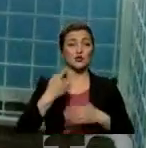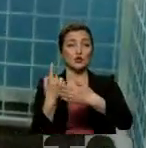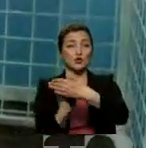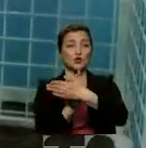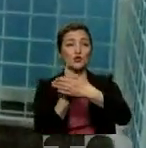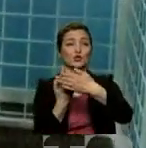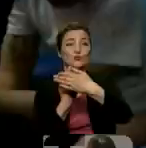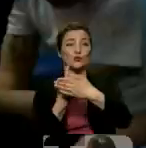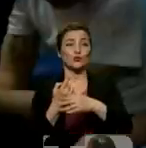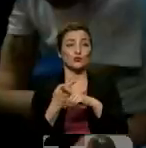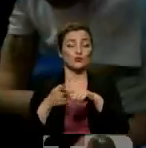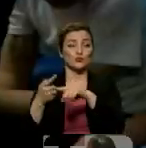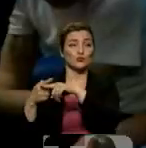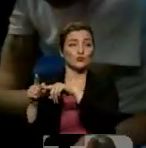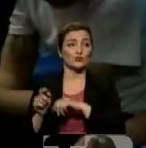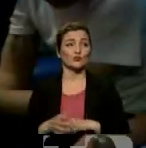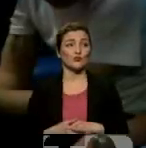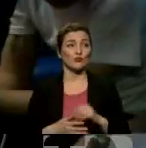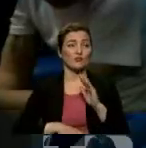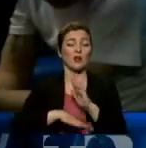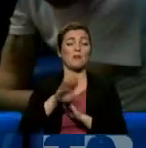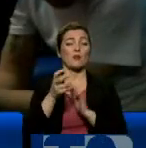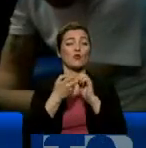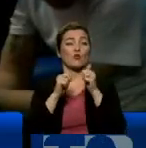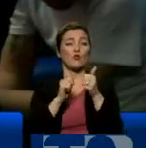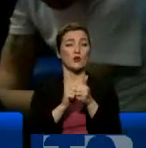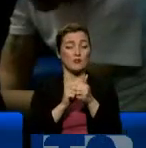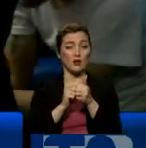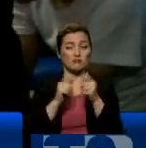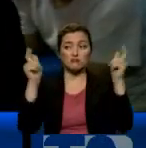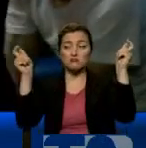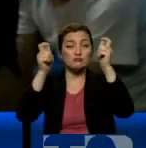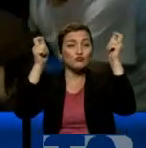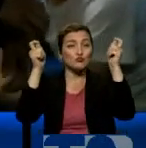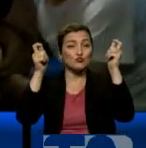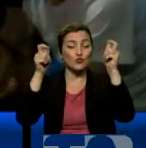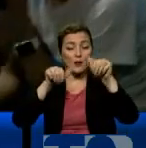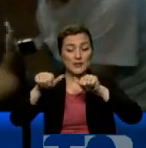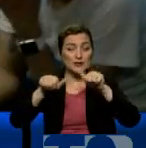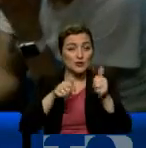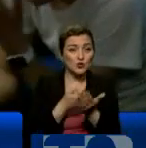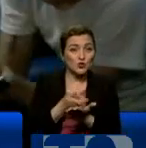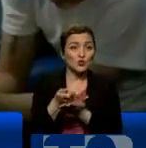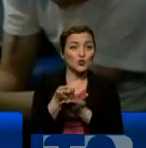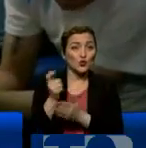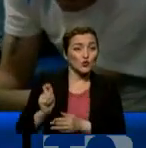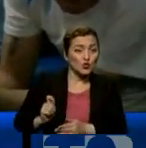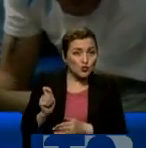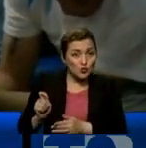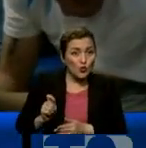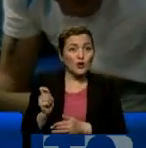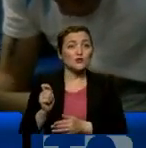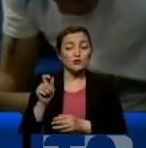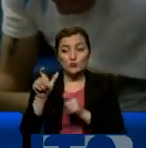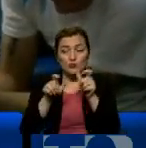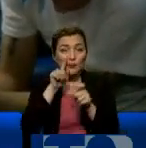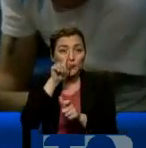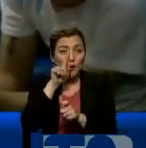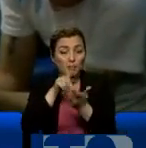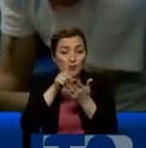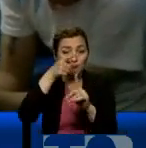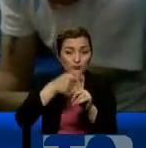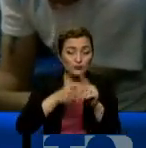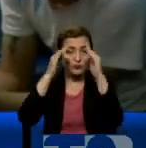autismo, entre otros. Los gastos mayores de la fundación es el tema de gasto administrativo, como sueldos del personal, el